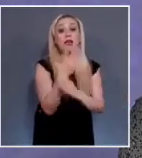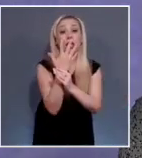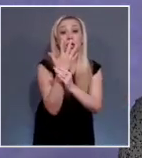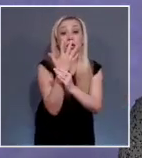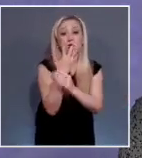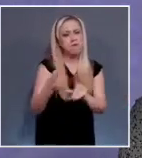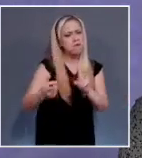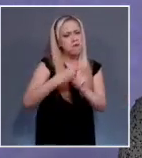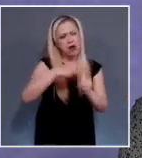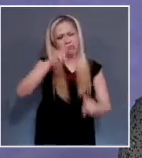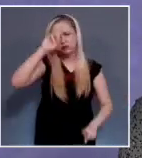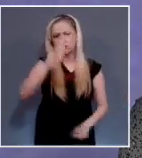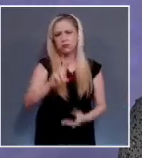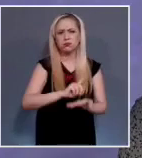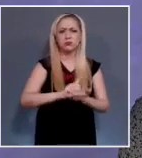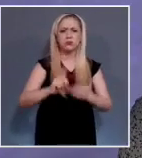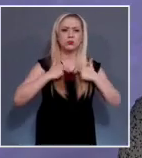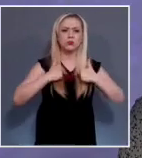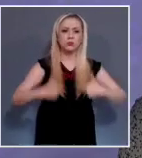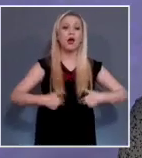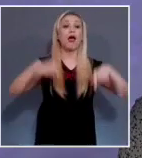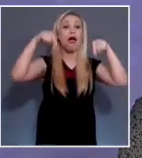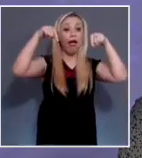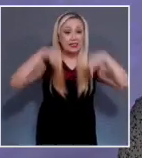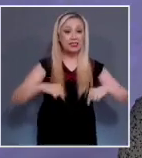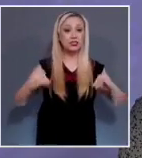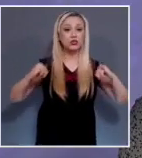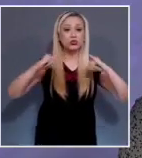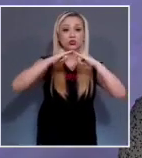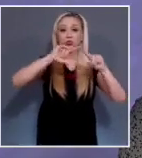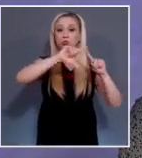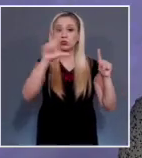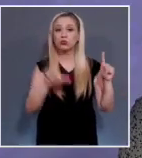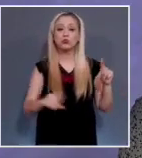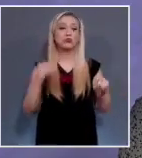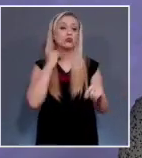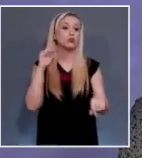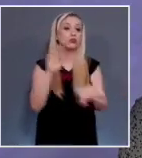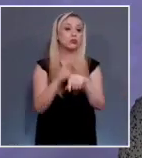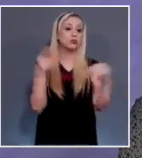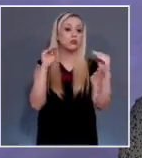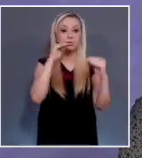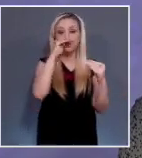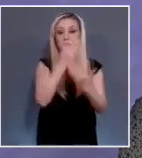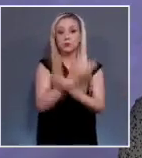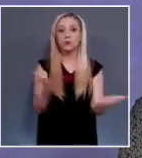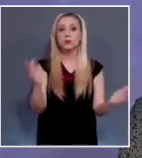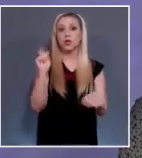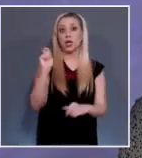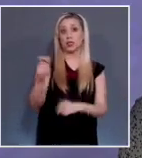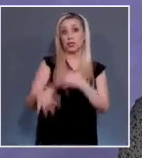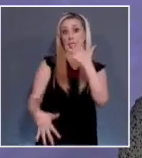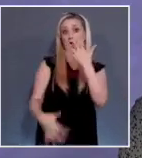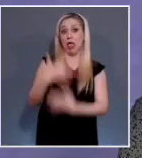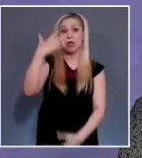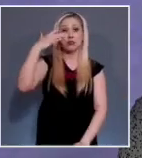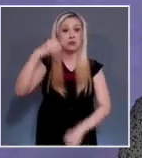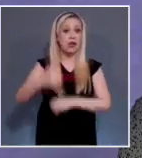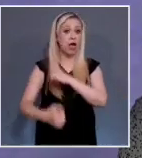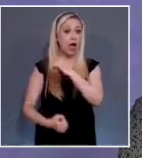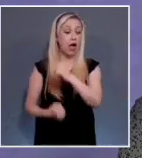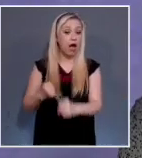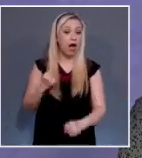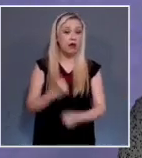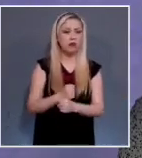Instituto Federal de Defensoría Pública conmemora su primer cuarto de siglo trabajando en favor de los derechos de todas las